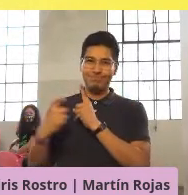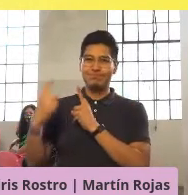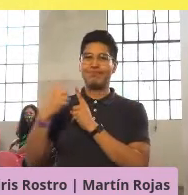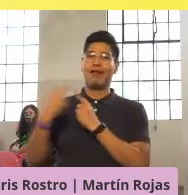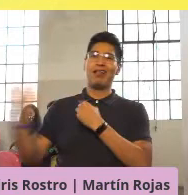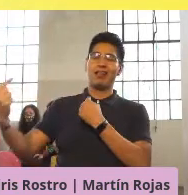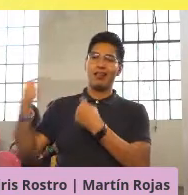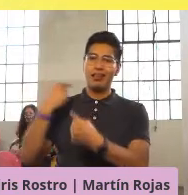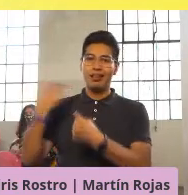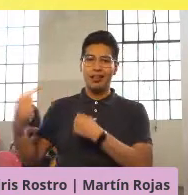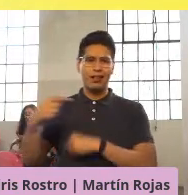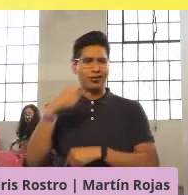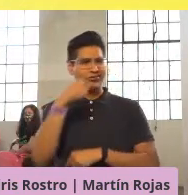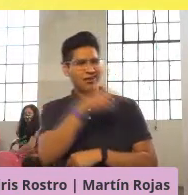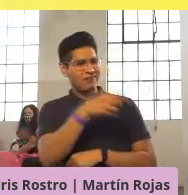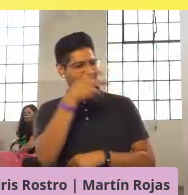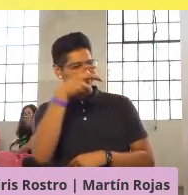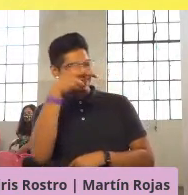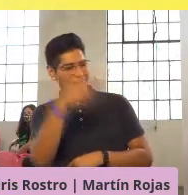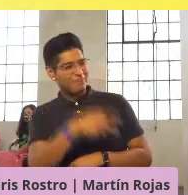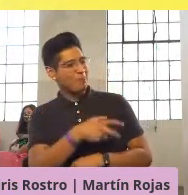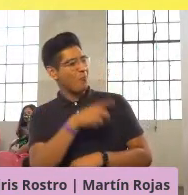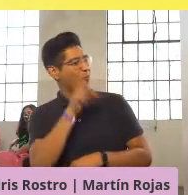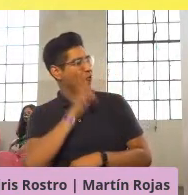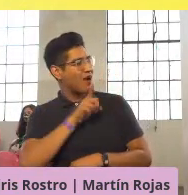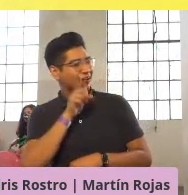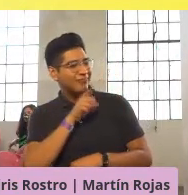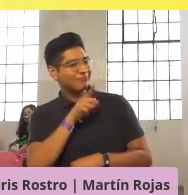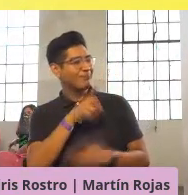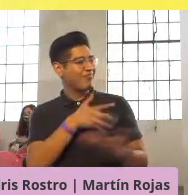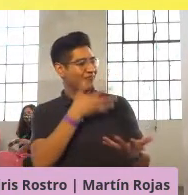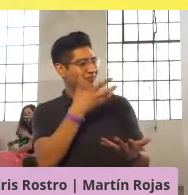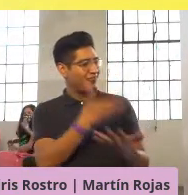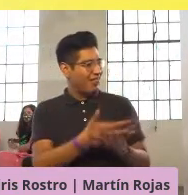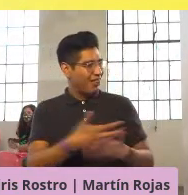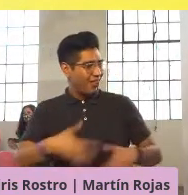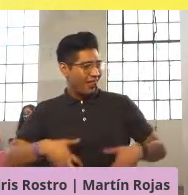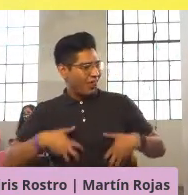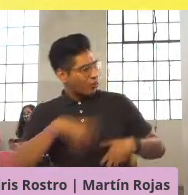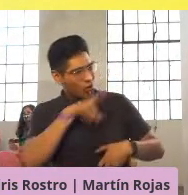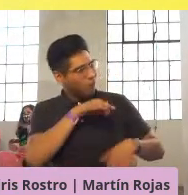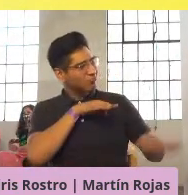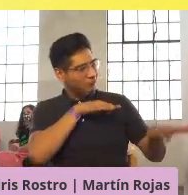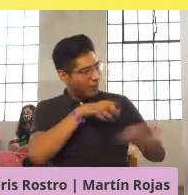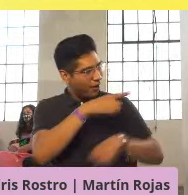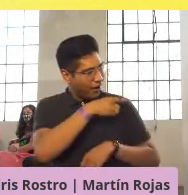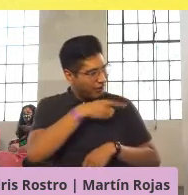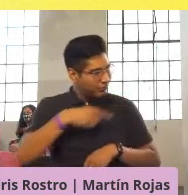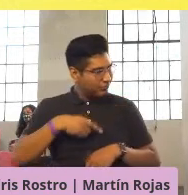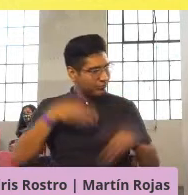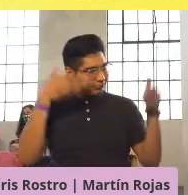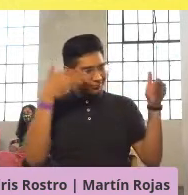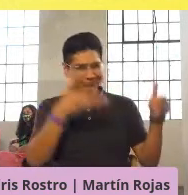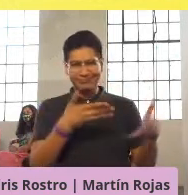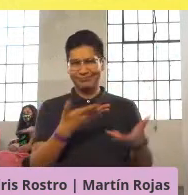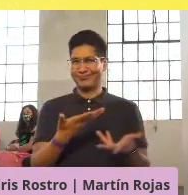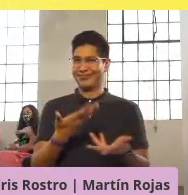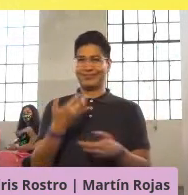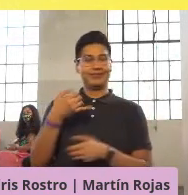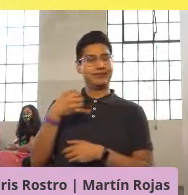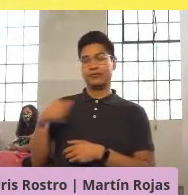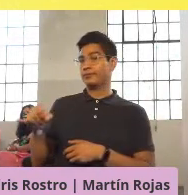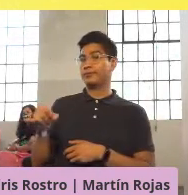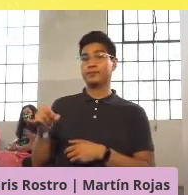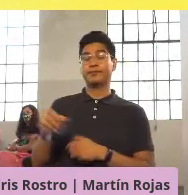pinches viejas, pónganse a trabajar, no sé qué, bla, bla, bla, bla. Yo creo que como la amenaza en redes sociales es una de las cosas como más comunes